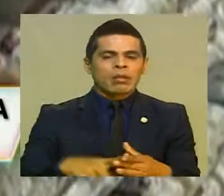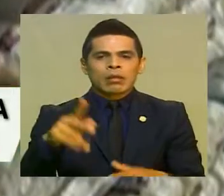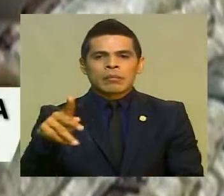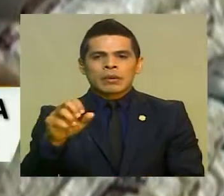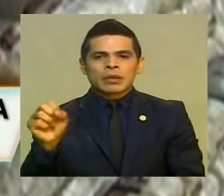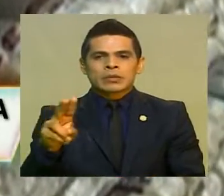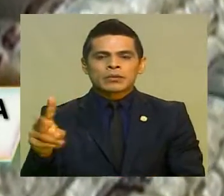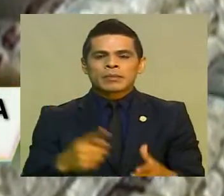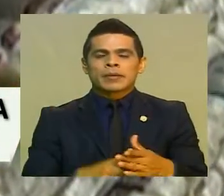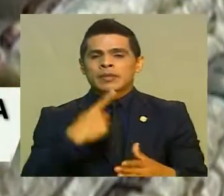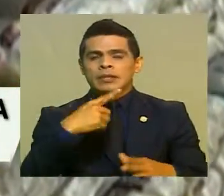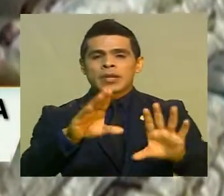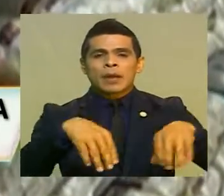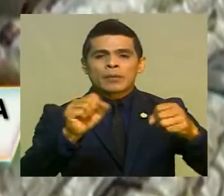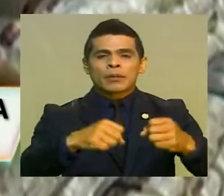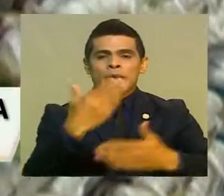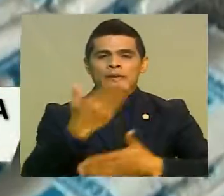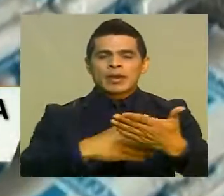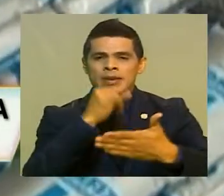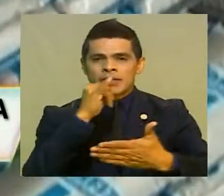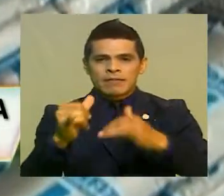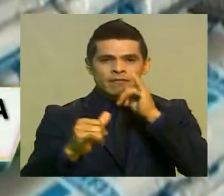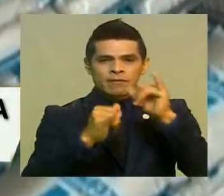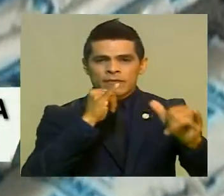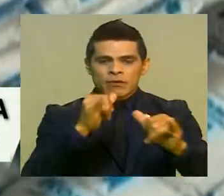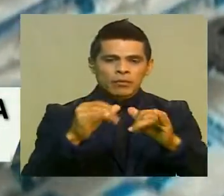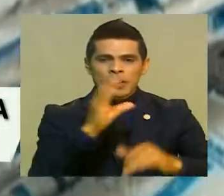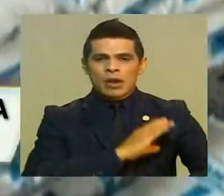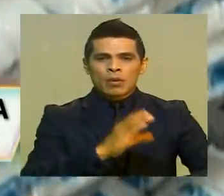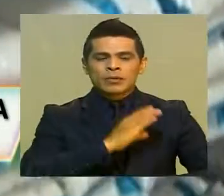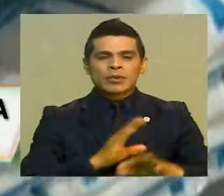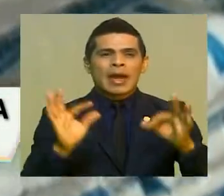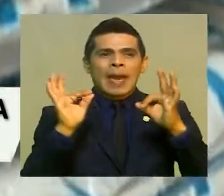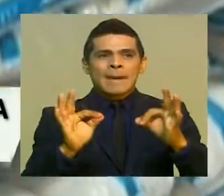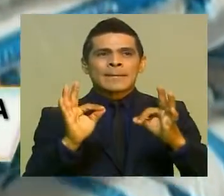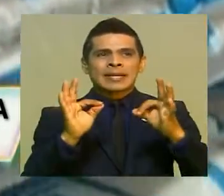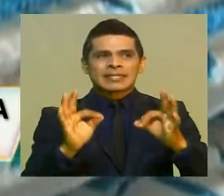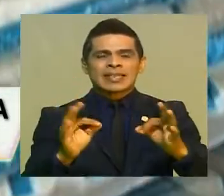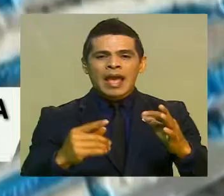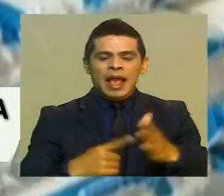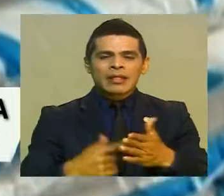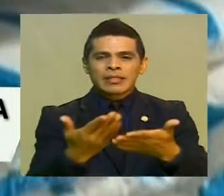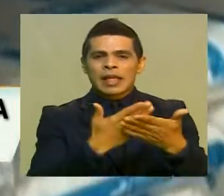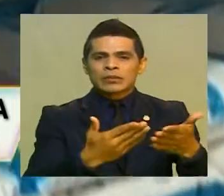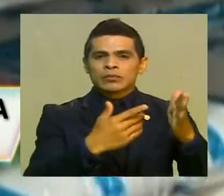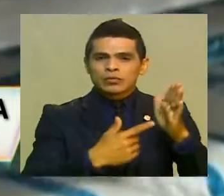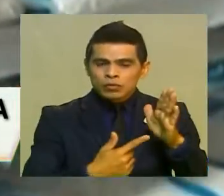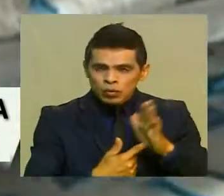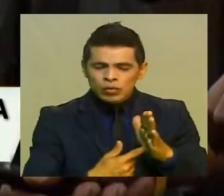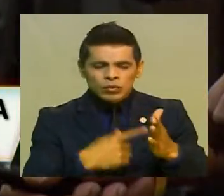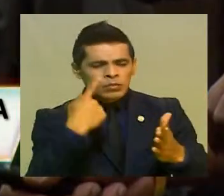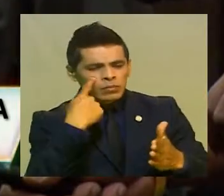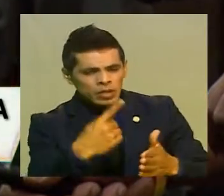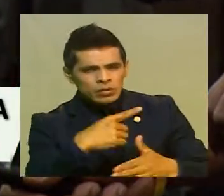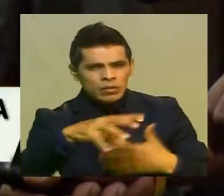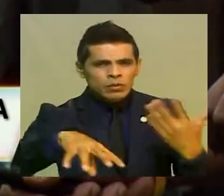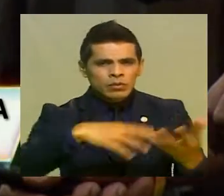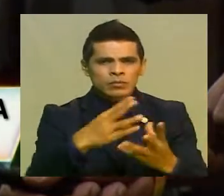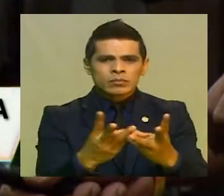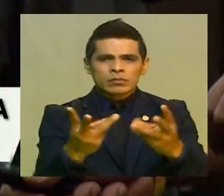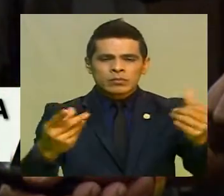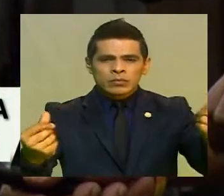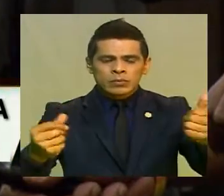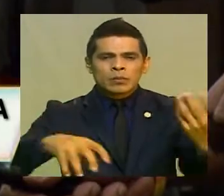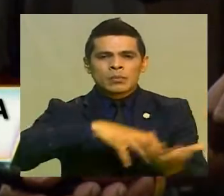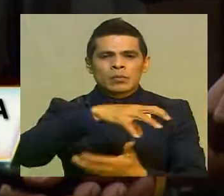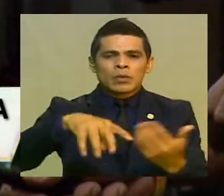venezolano aprobó el informe y recomendaciones de la comisión especial de estudio de solución a la situación agroalimentaria